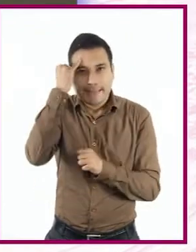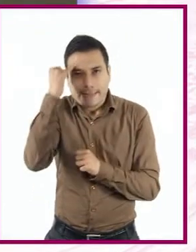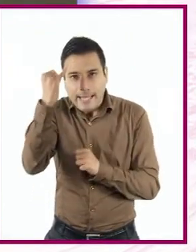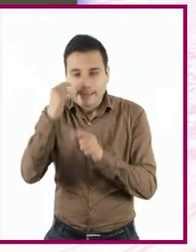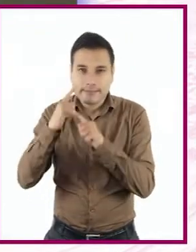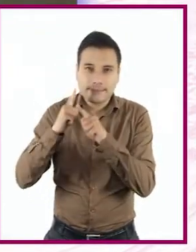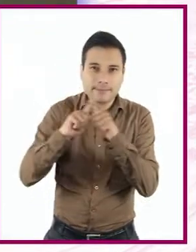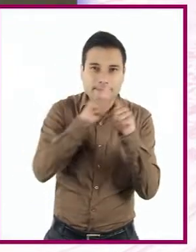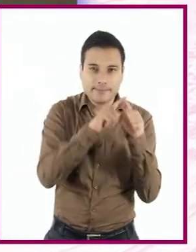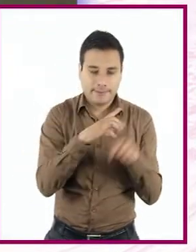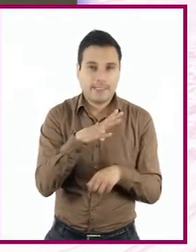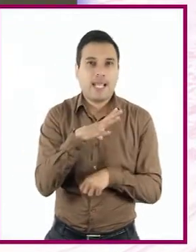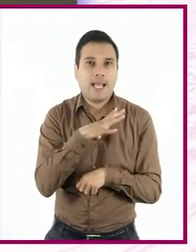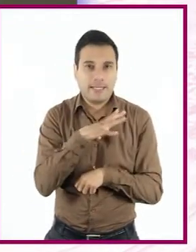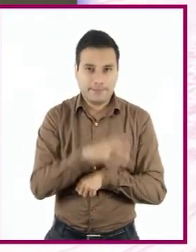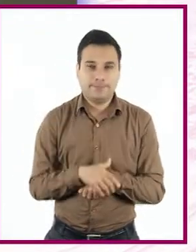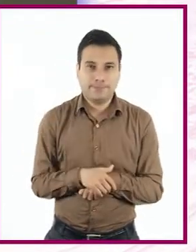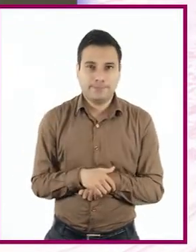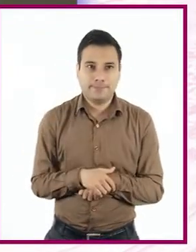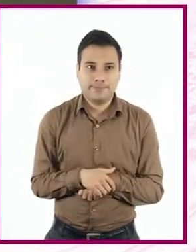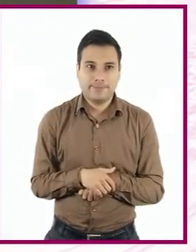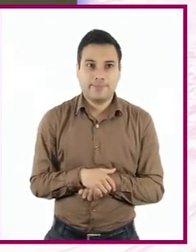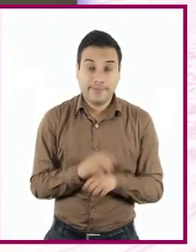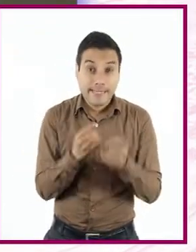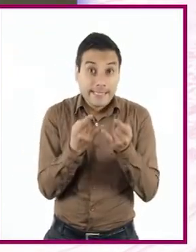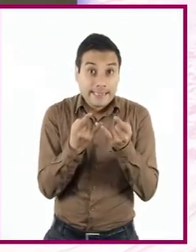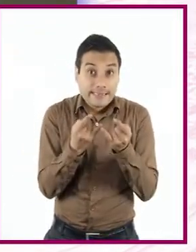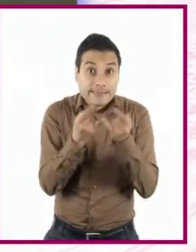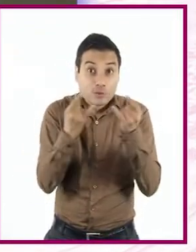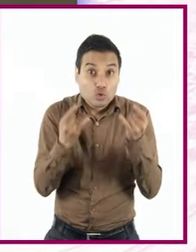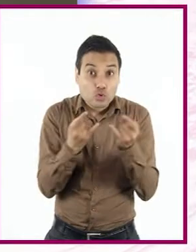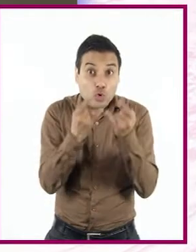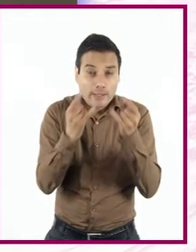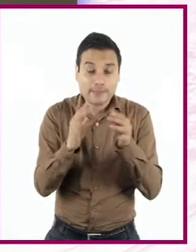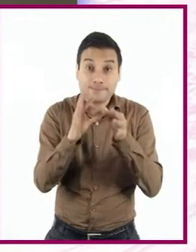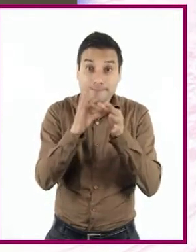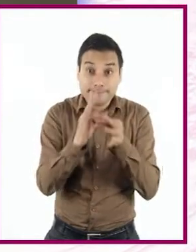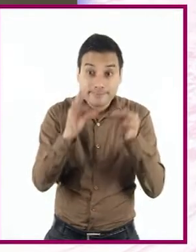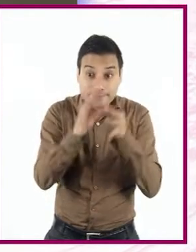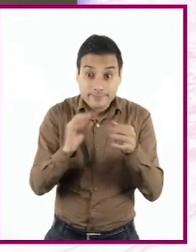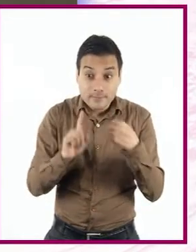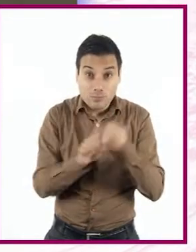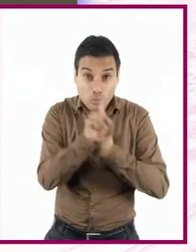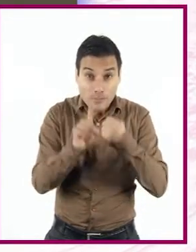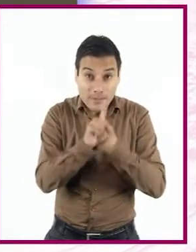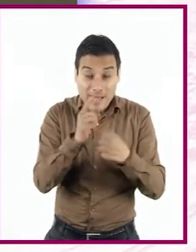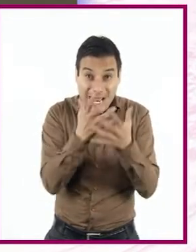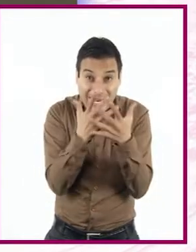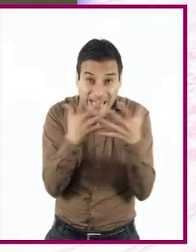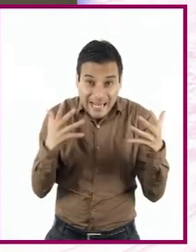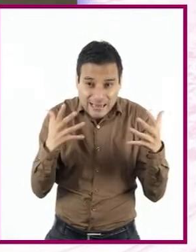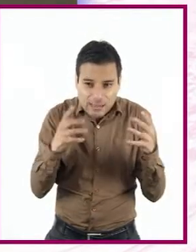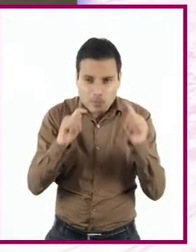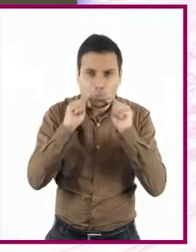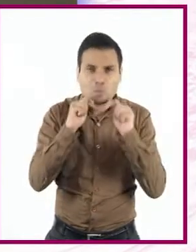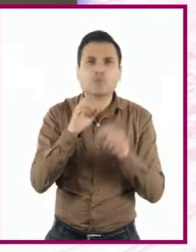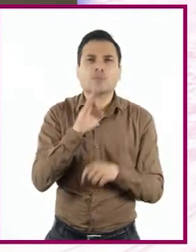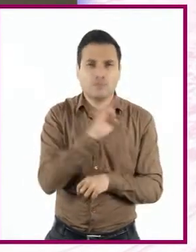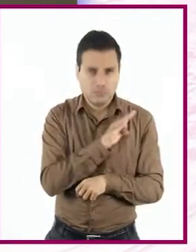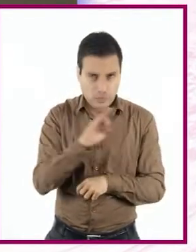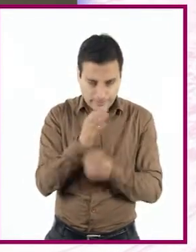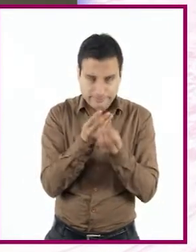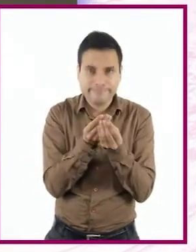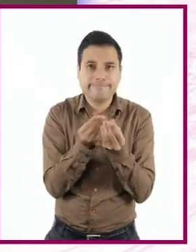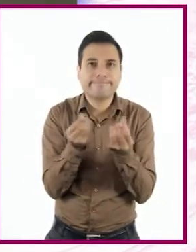violencia, nos dicen que por más grande que sea un problema, siempre hay una solución